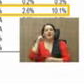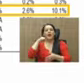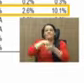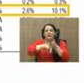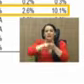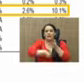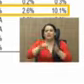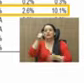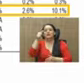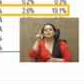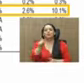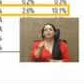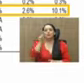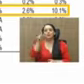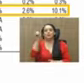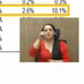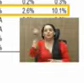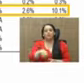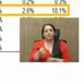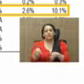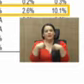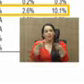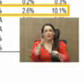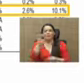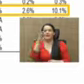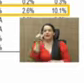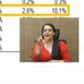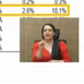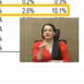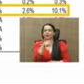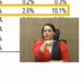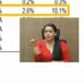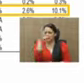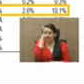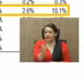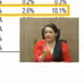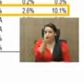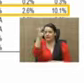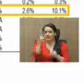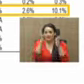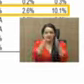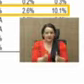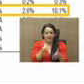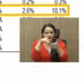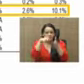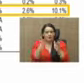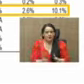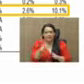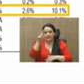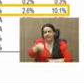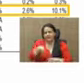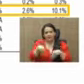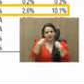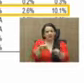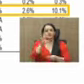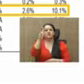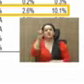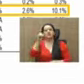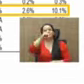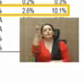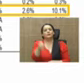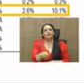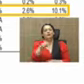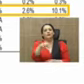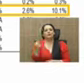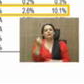asignado a becas. ¿Consideran ustedes, costarricenses, estudiantes, que debe destinarse el 70% de